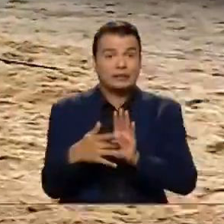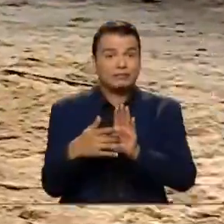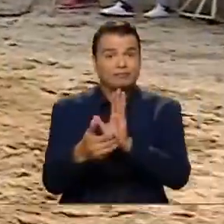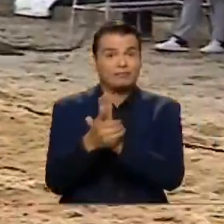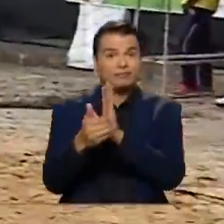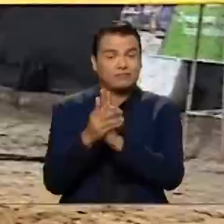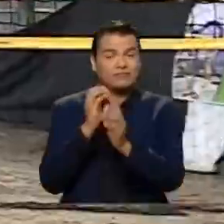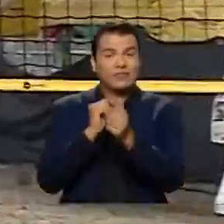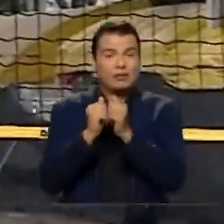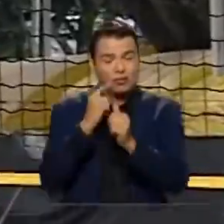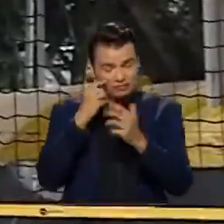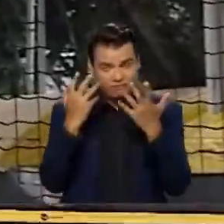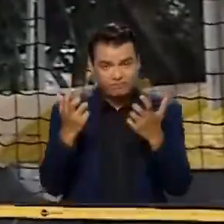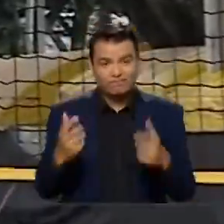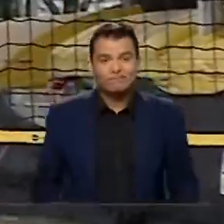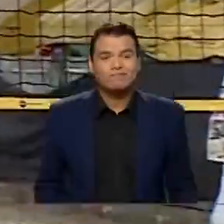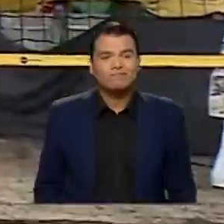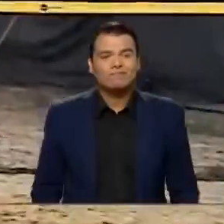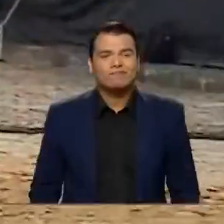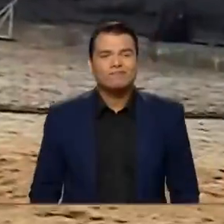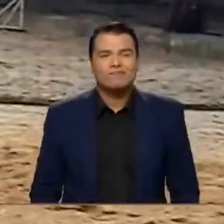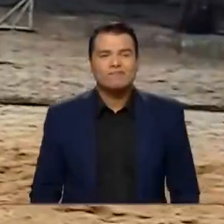destacados atletas.